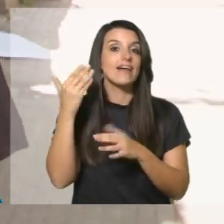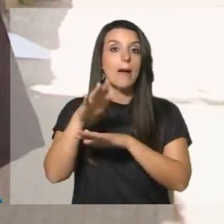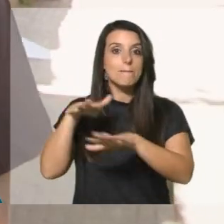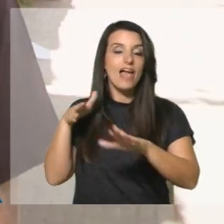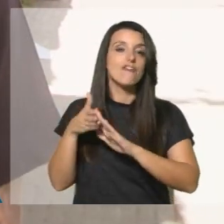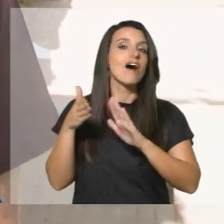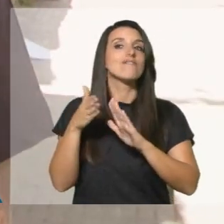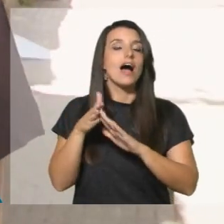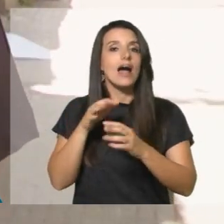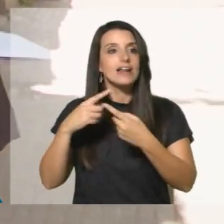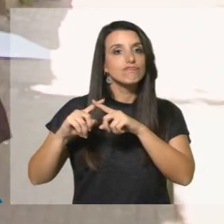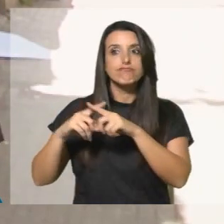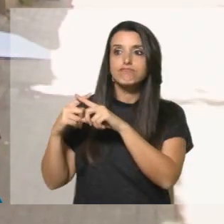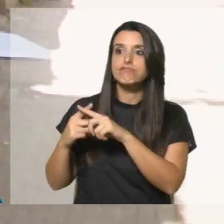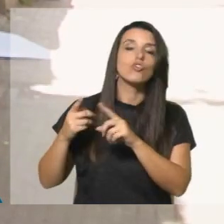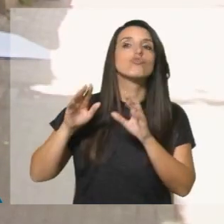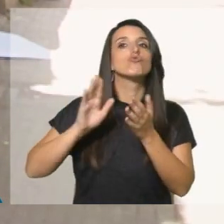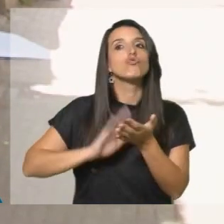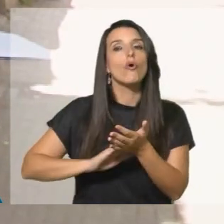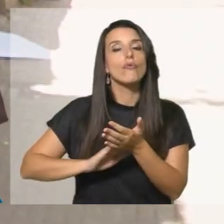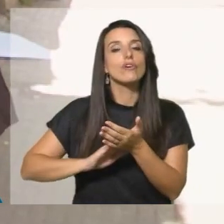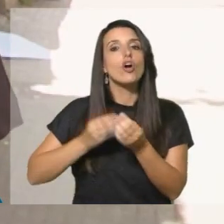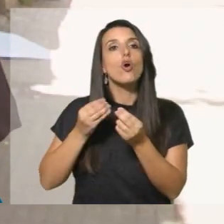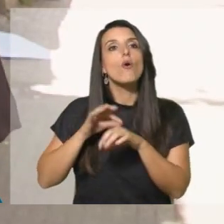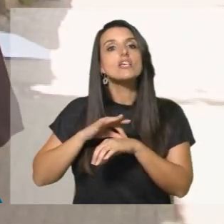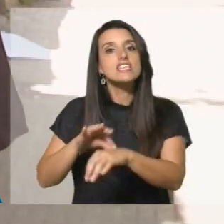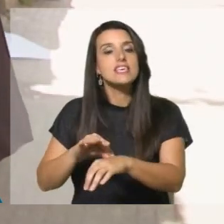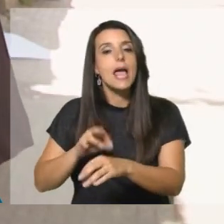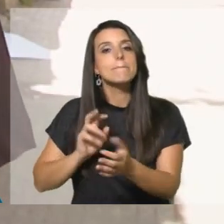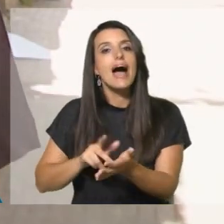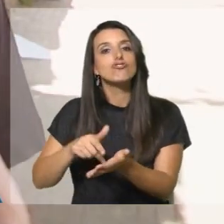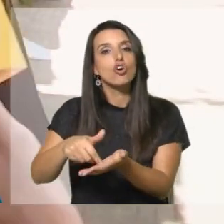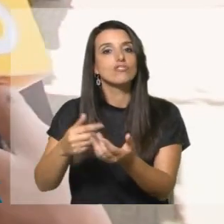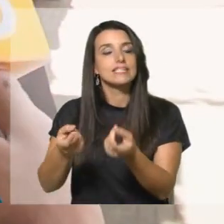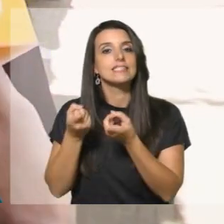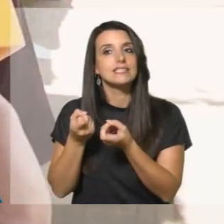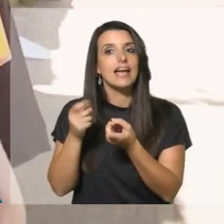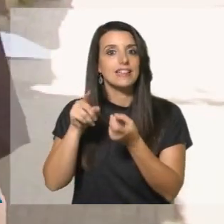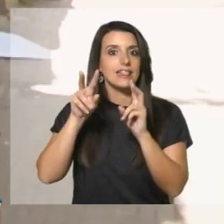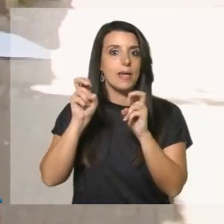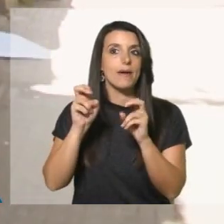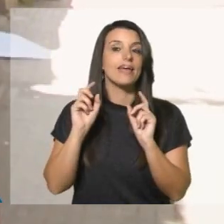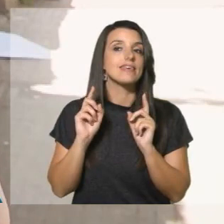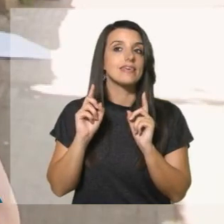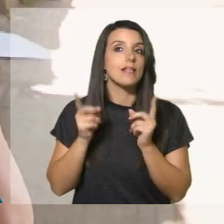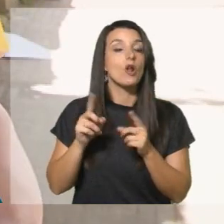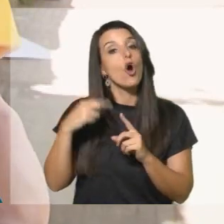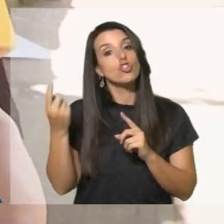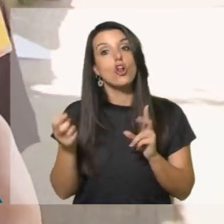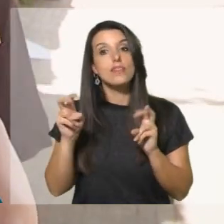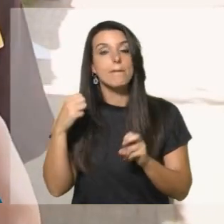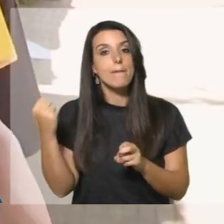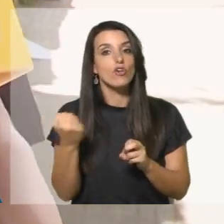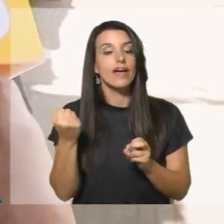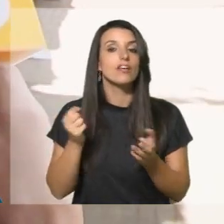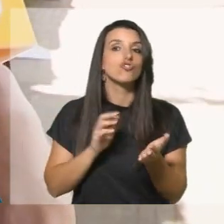a deliberar y resolver sobre la hoja de ruta y los pasos a seguir con respecto a este tema. Y el otro tema tiene